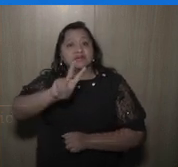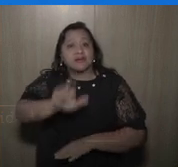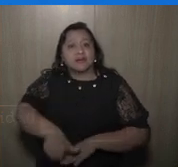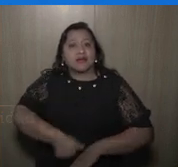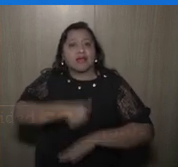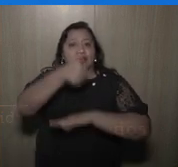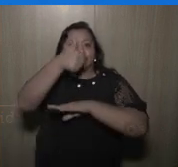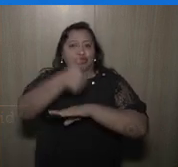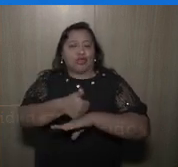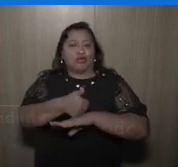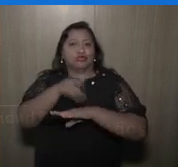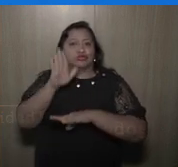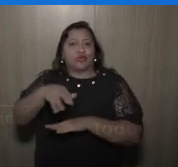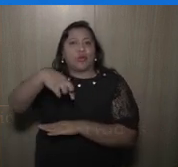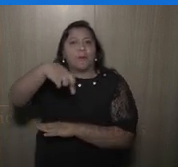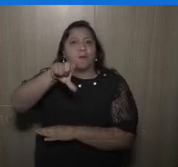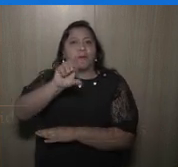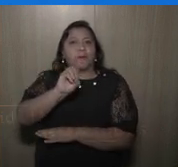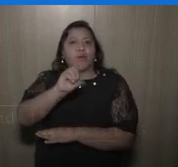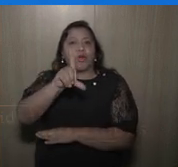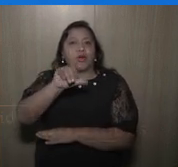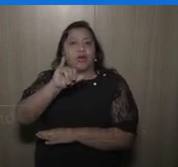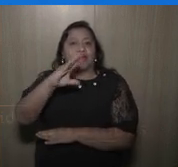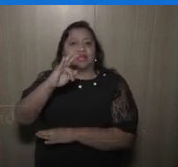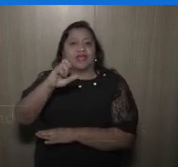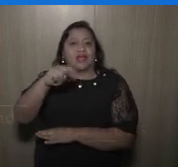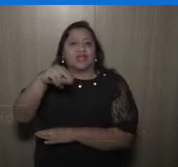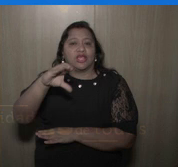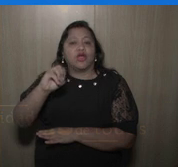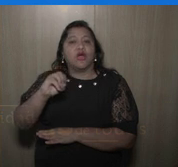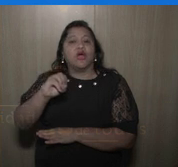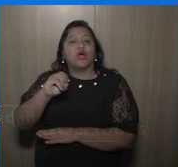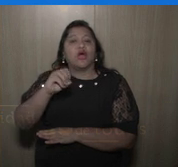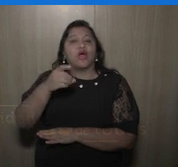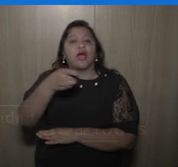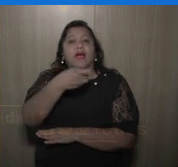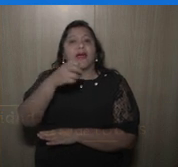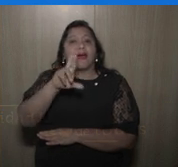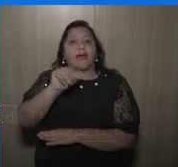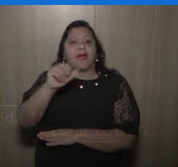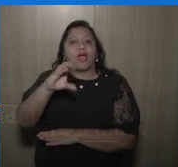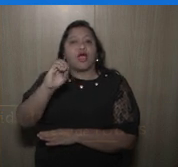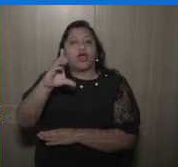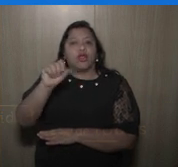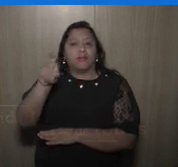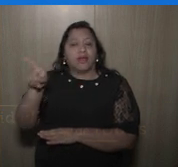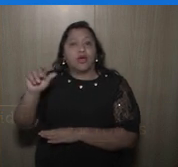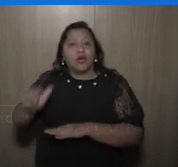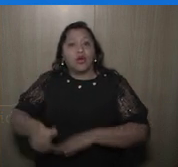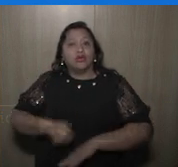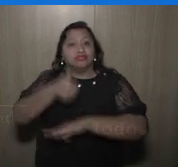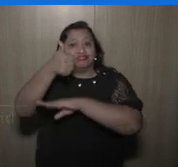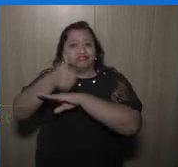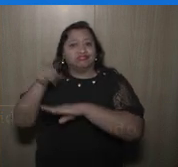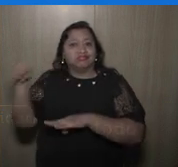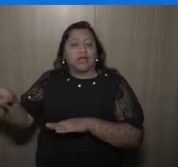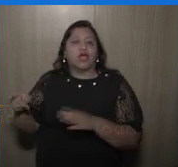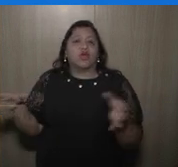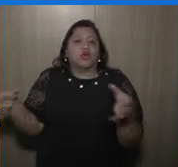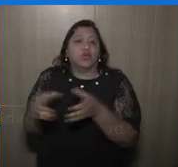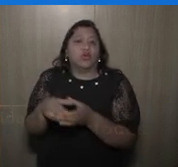del Politécnico Gran Colombiano. William Orlando Rey Salgado, director de calidad de la